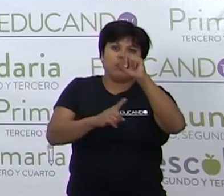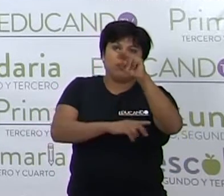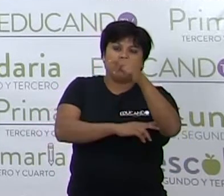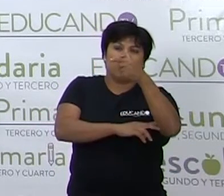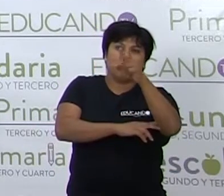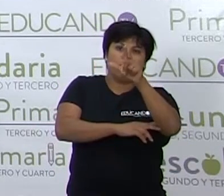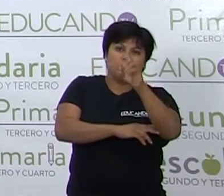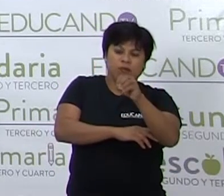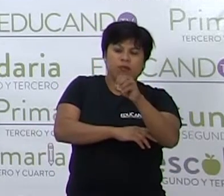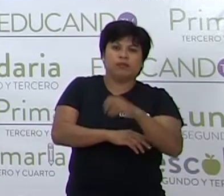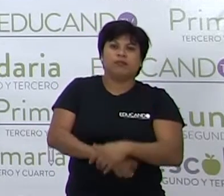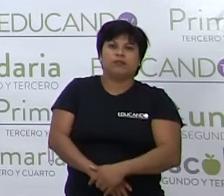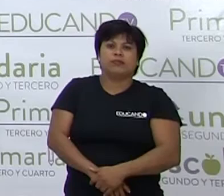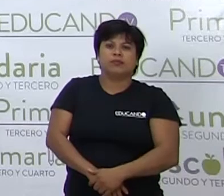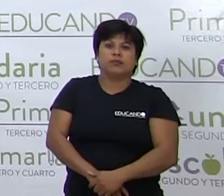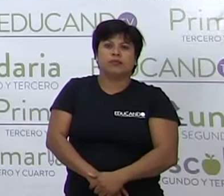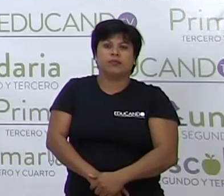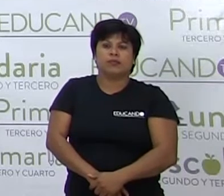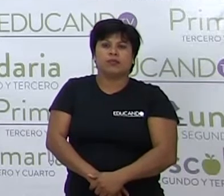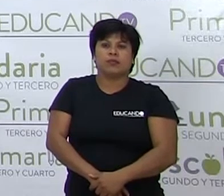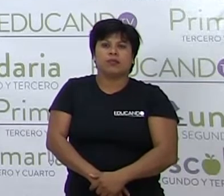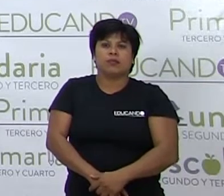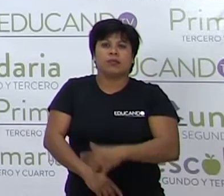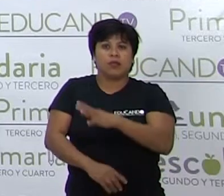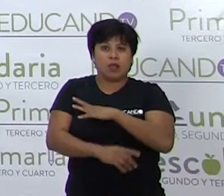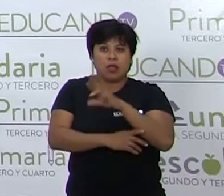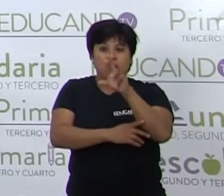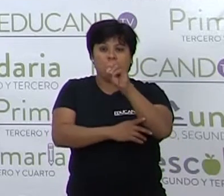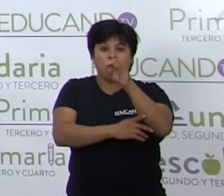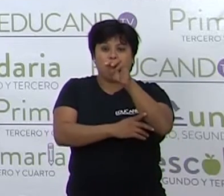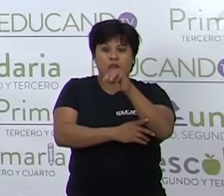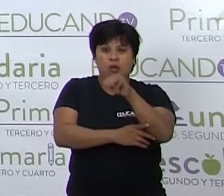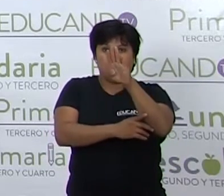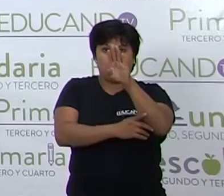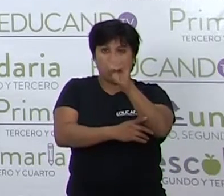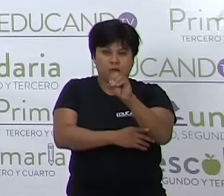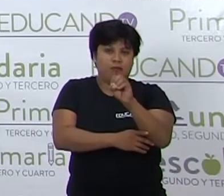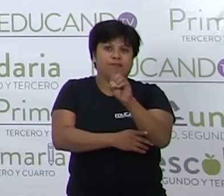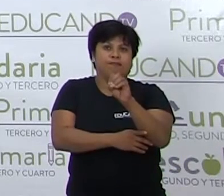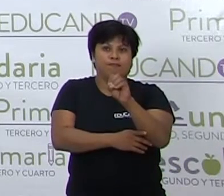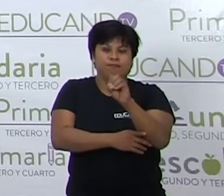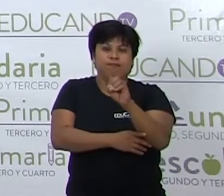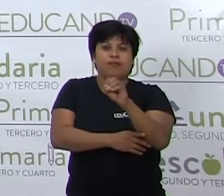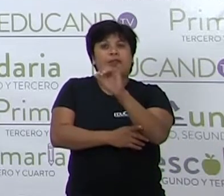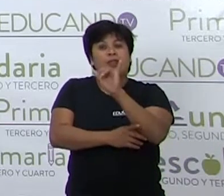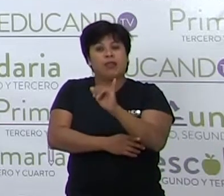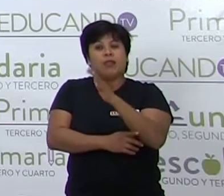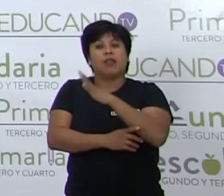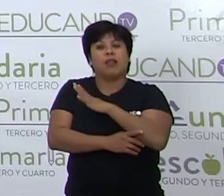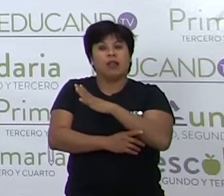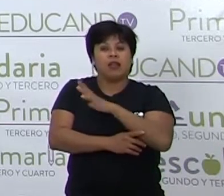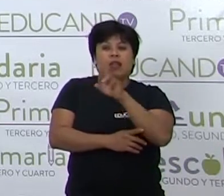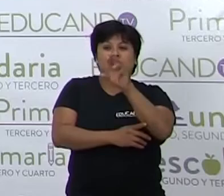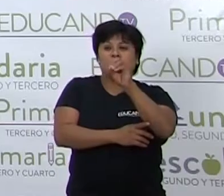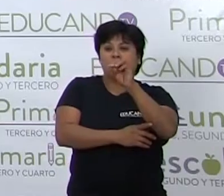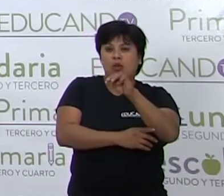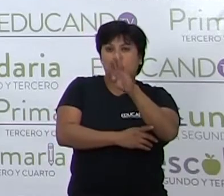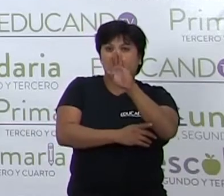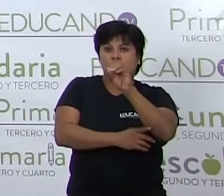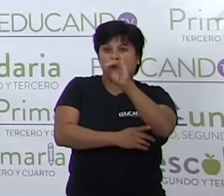rectángulo esta el rumbo y está el romboide